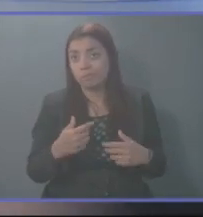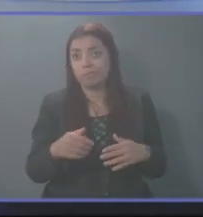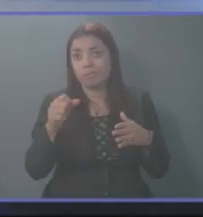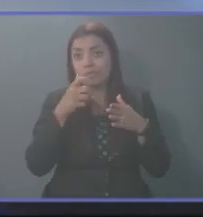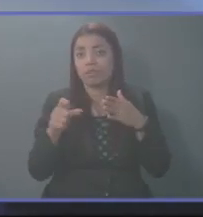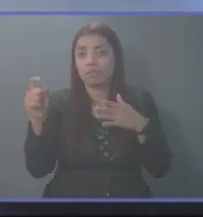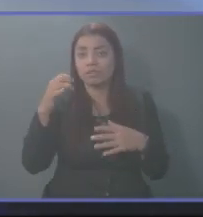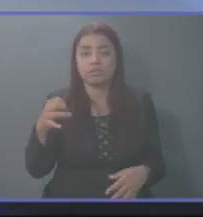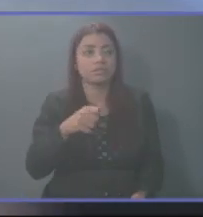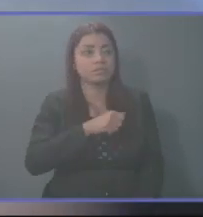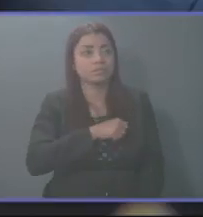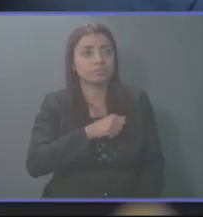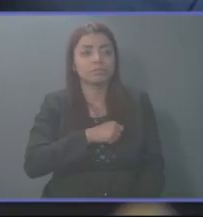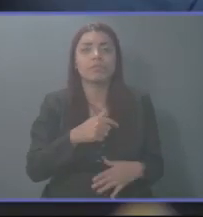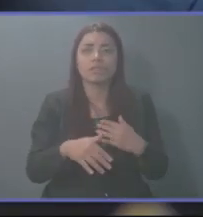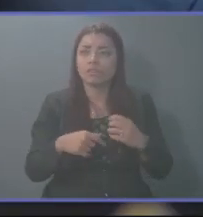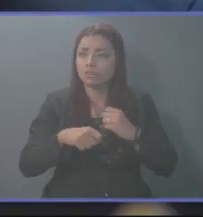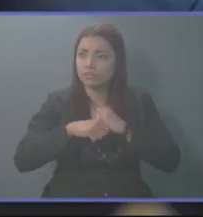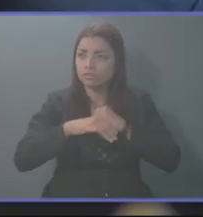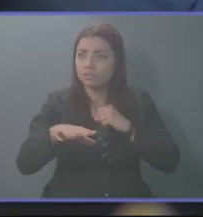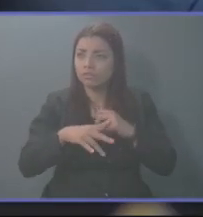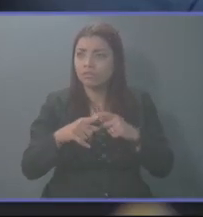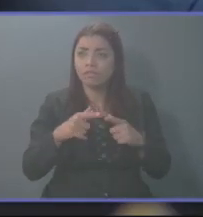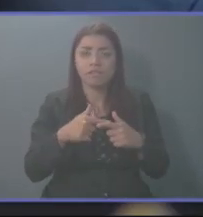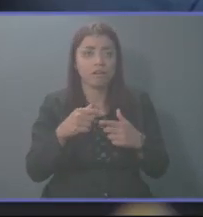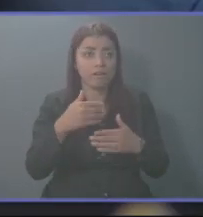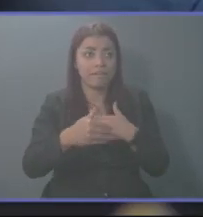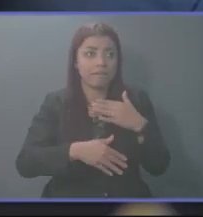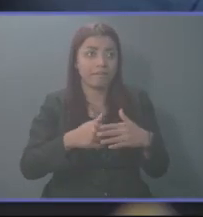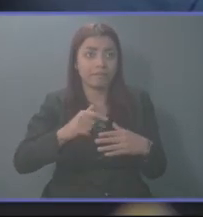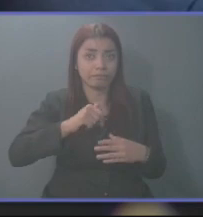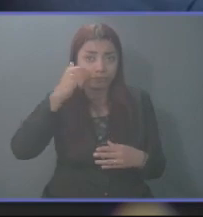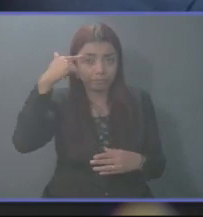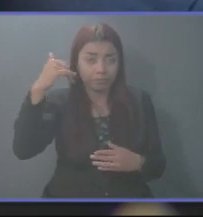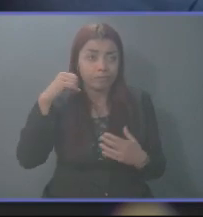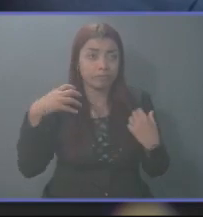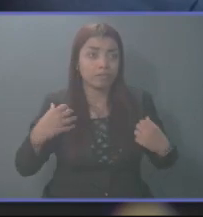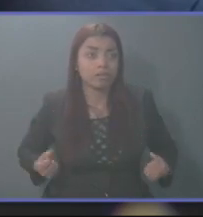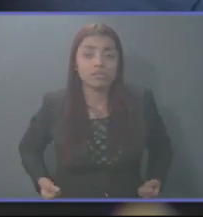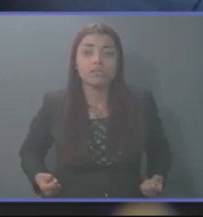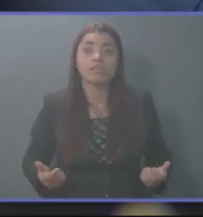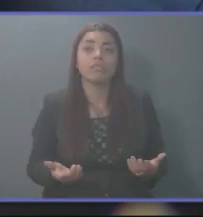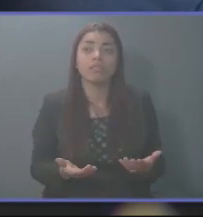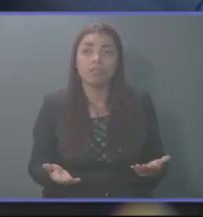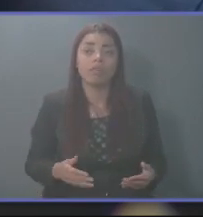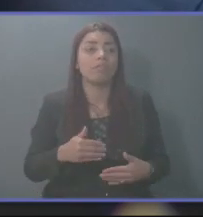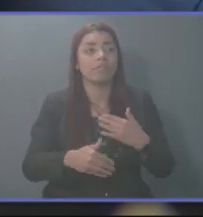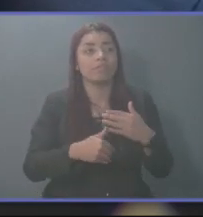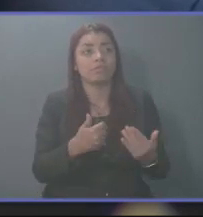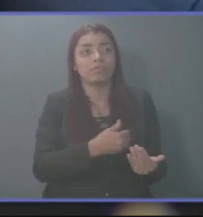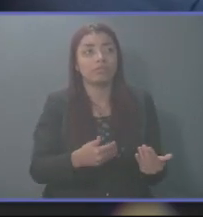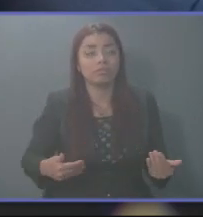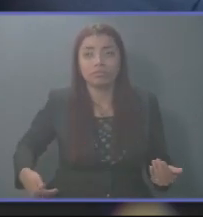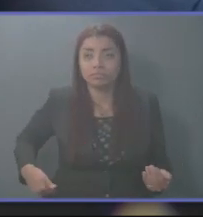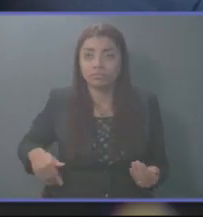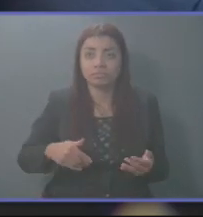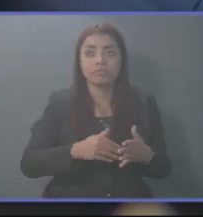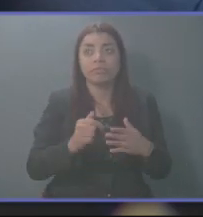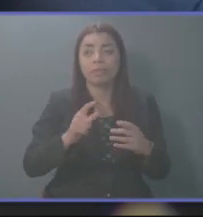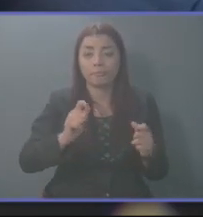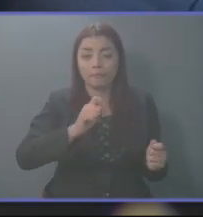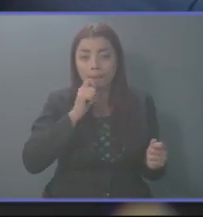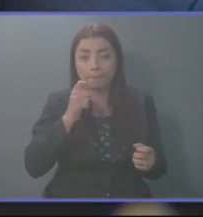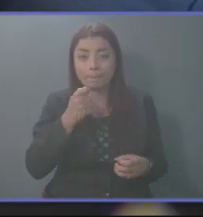organismos responsables de elaborar, difundir y ejecutar la política del Estado en esta materia. El Presidente de la República en la referida